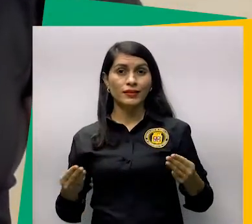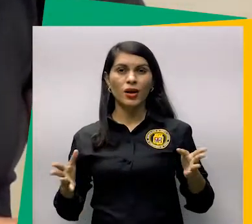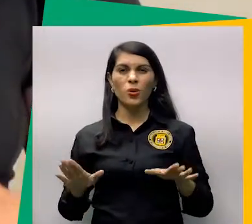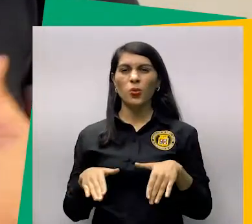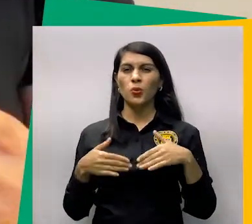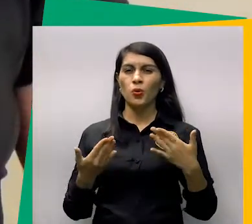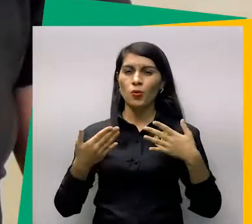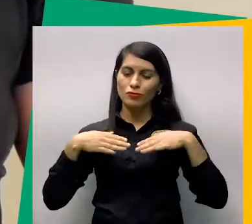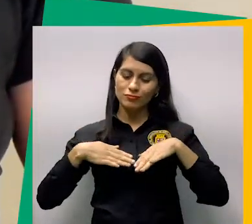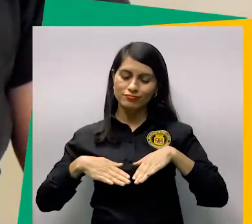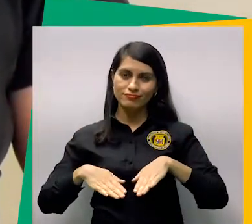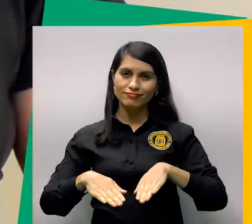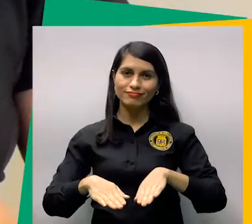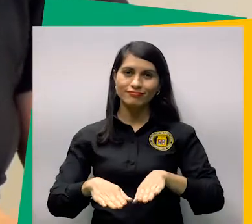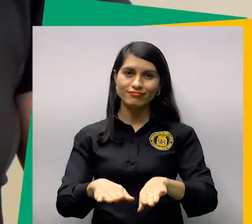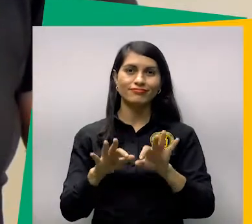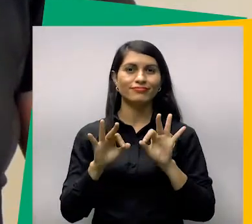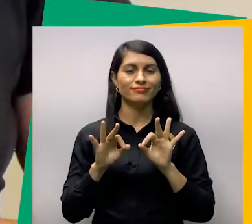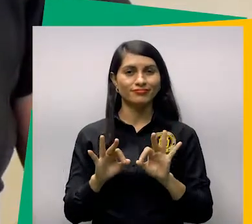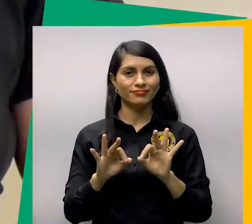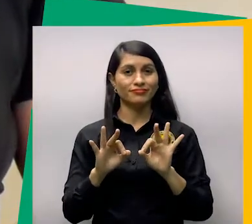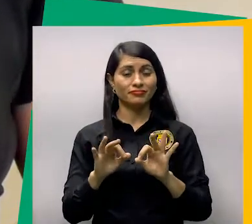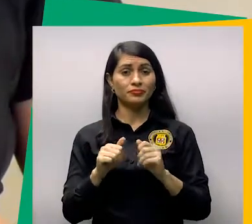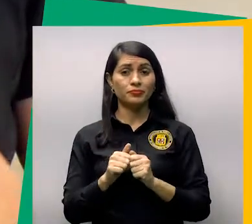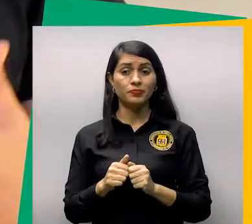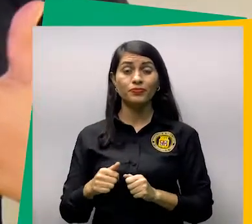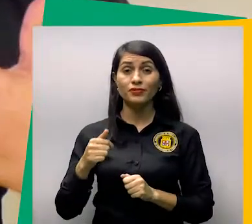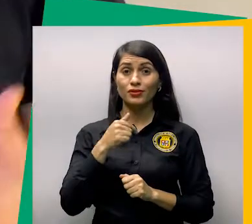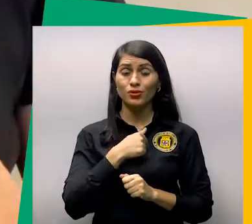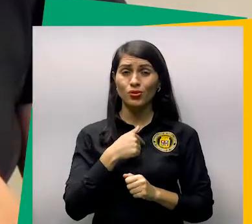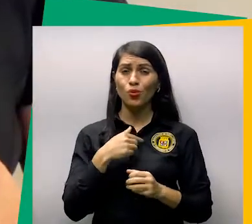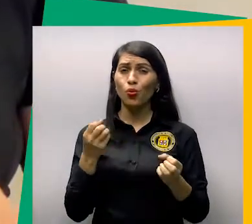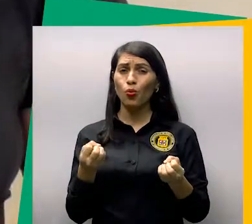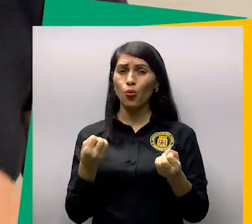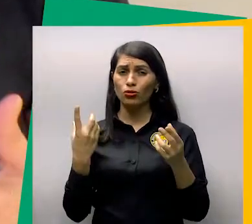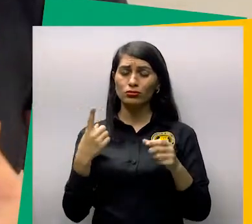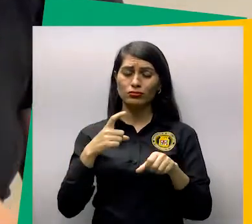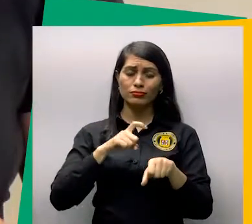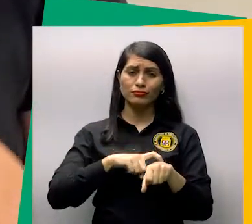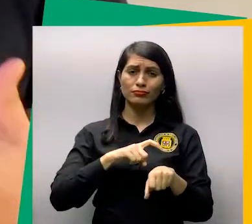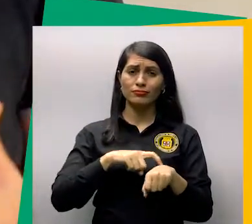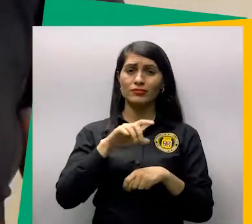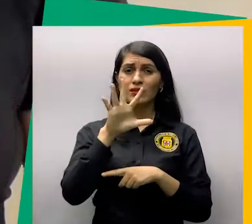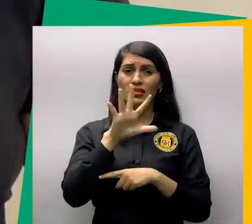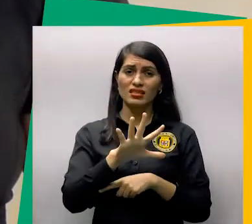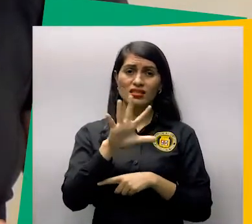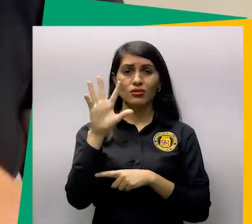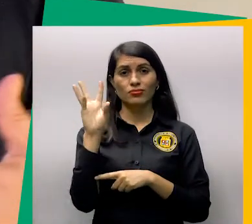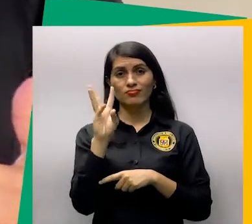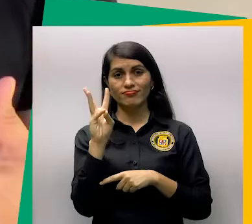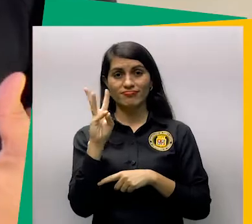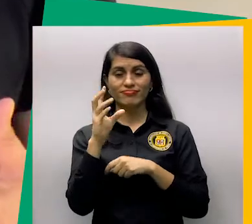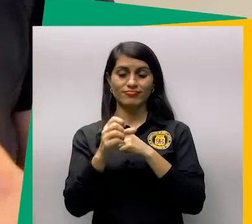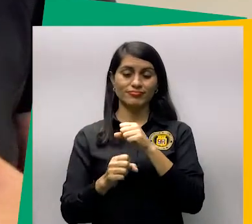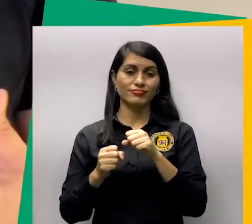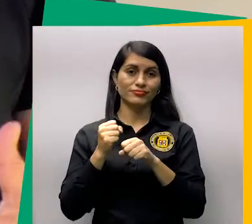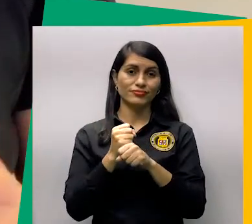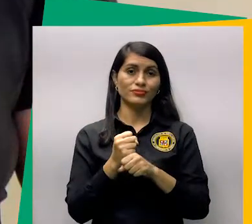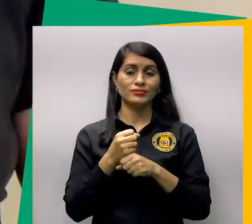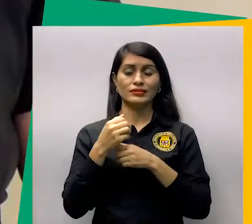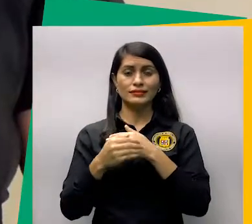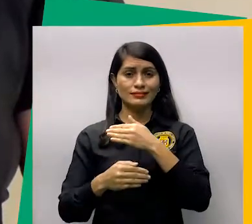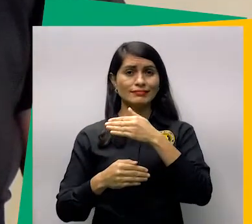aprender de confección. Y eso me tardó 5 o 6 años en llevar